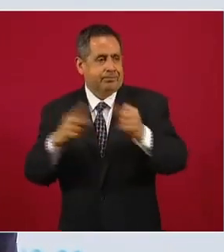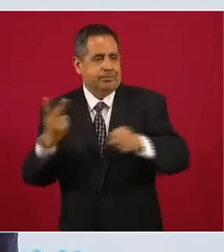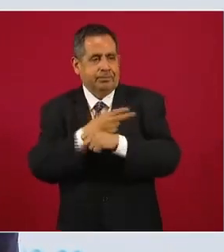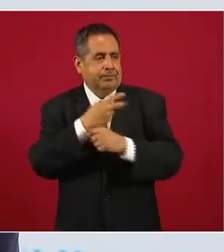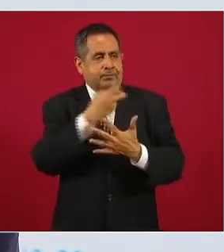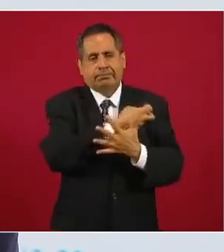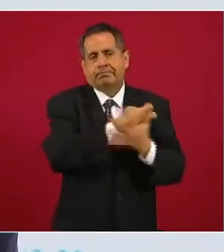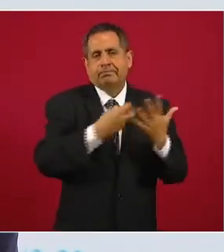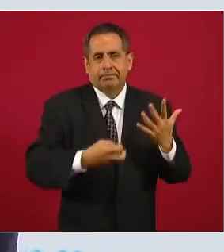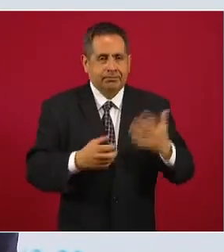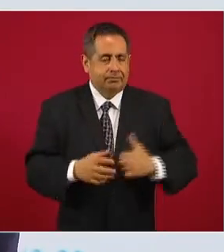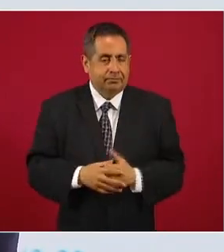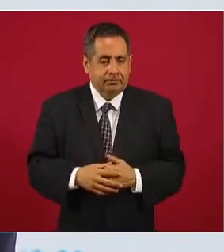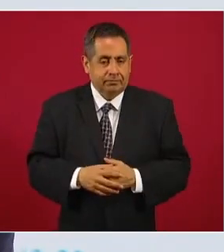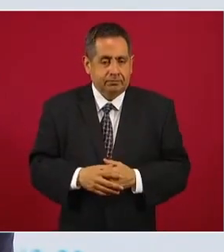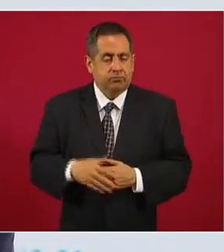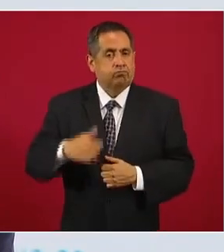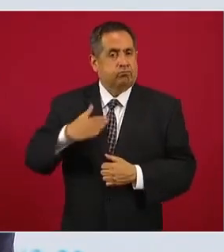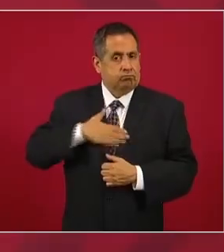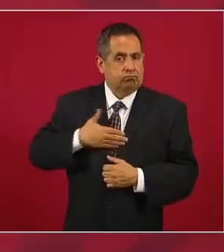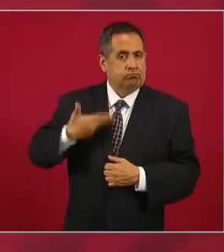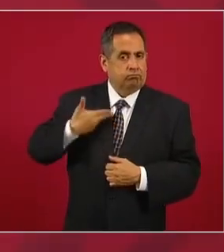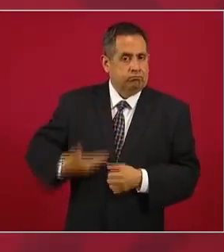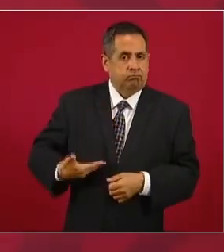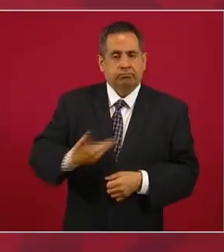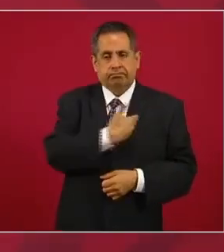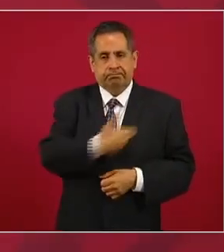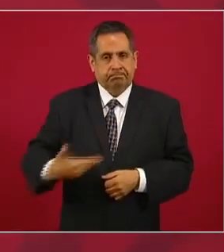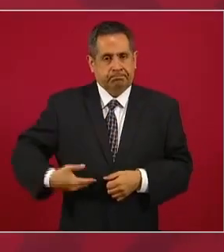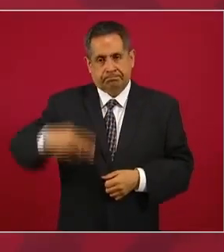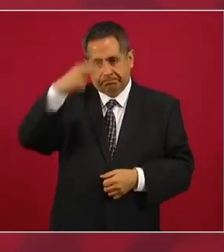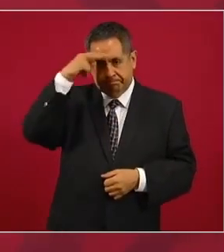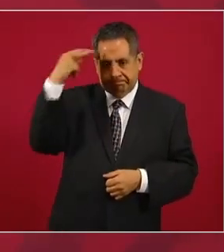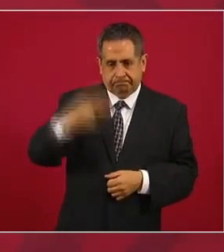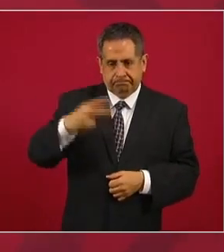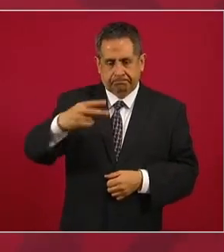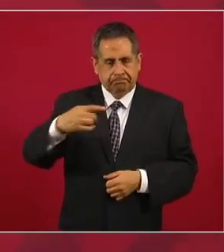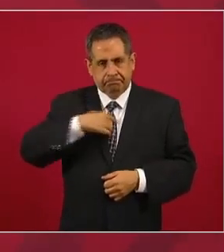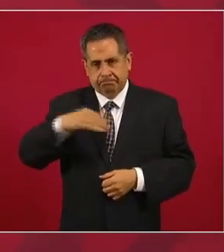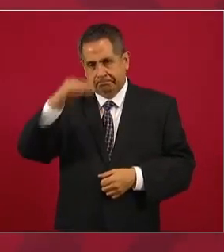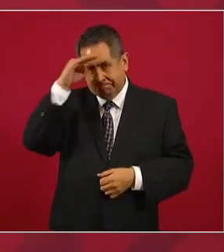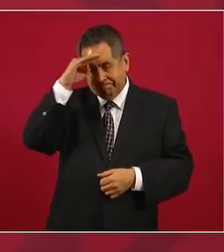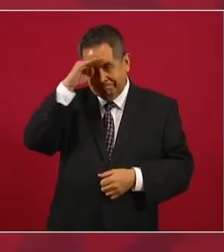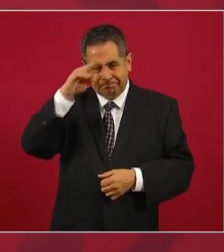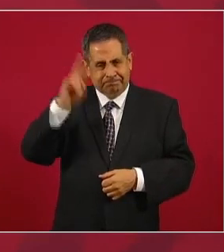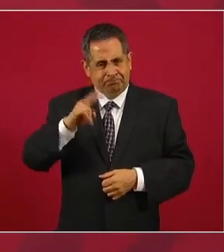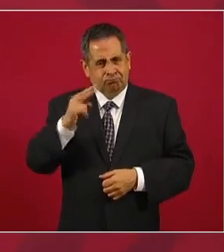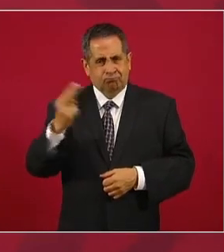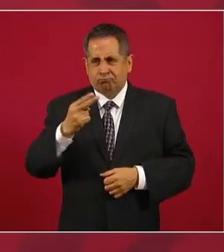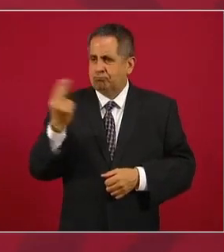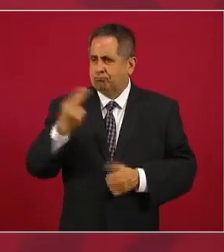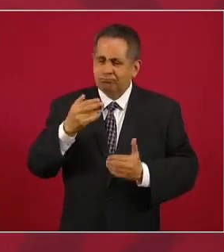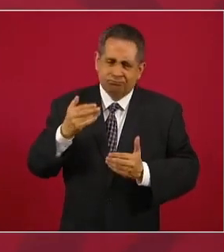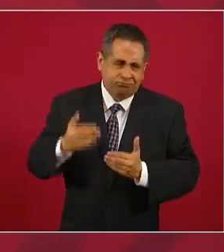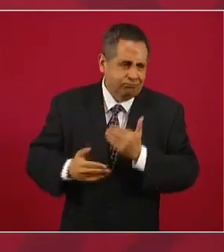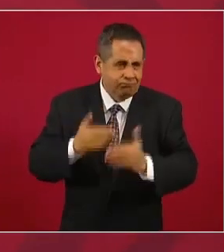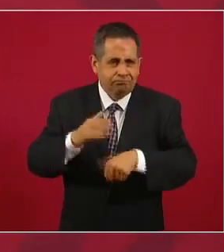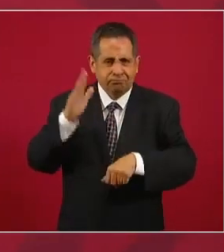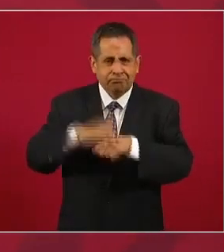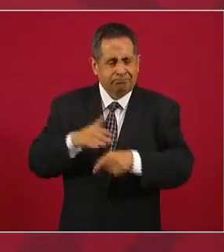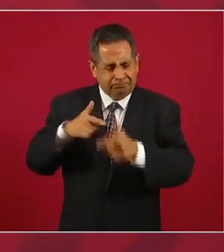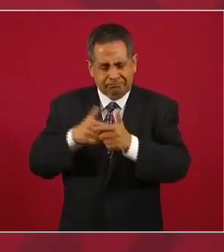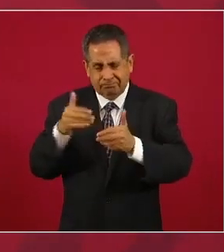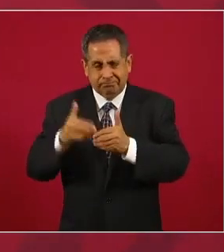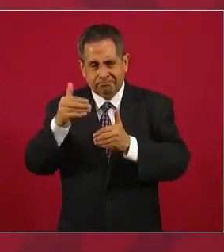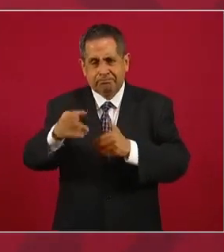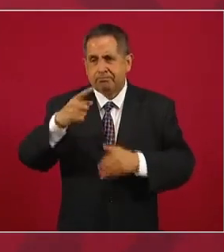respecto. En mi calidad de presidente de la República, considero necesario avanzar en